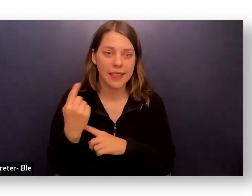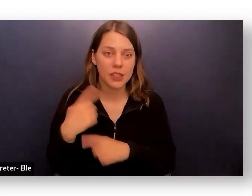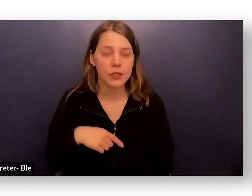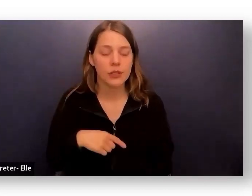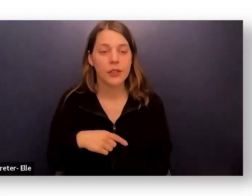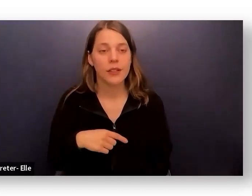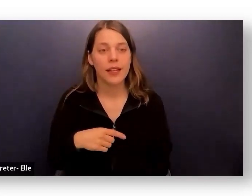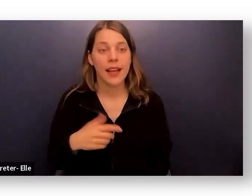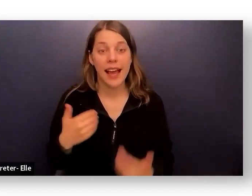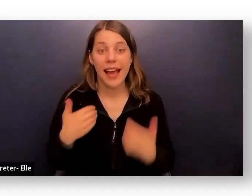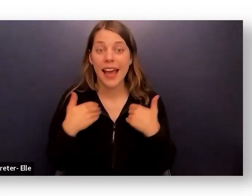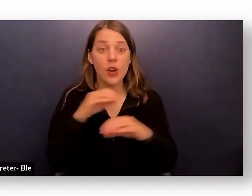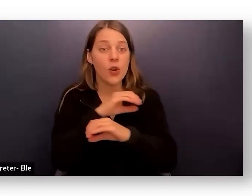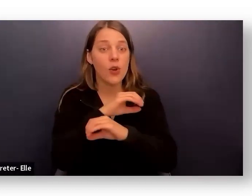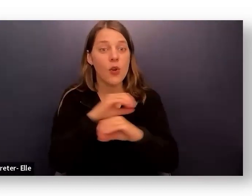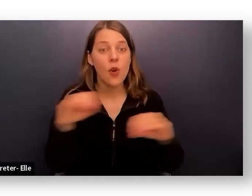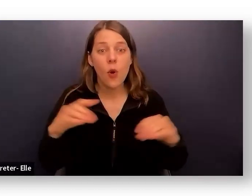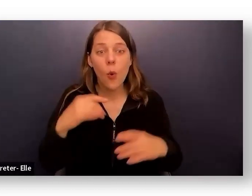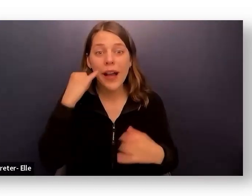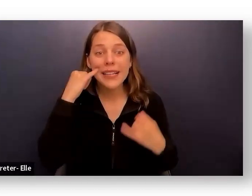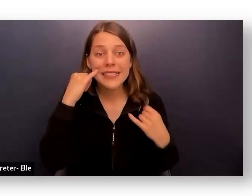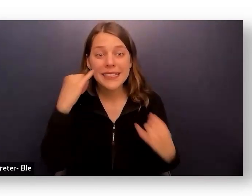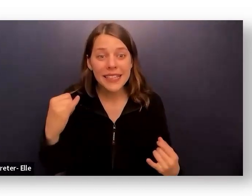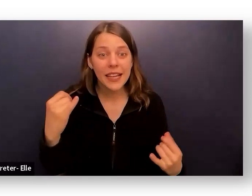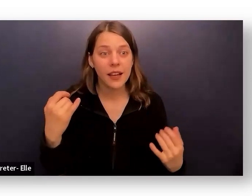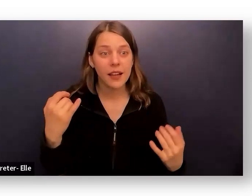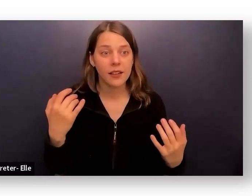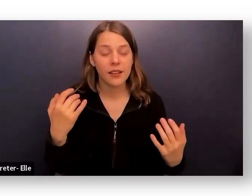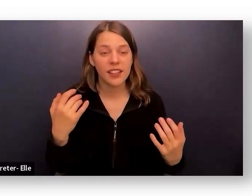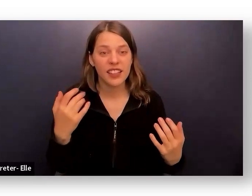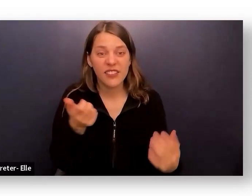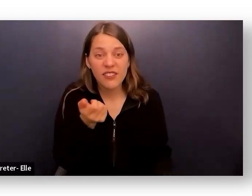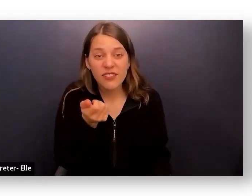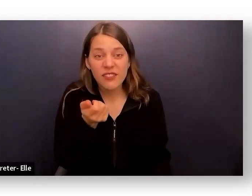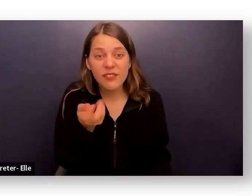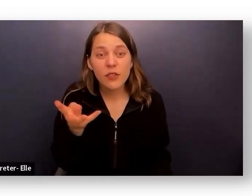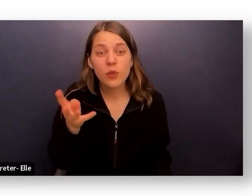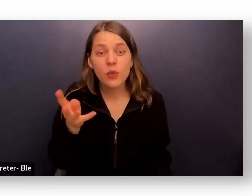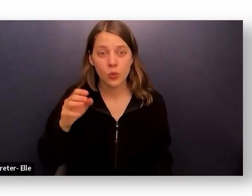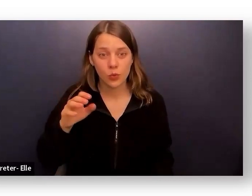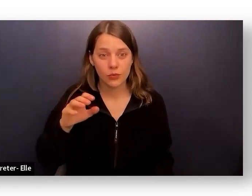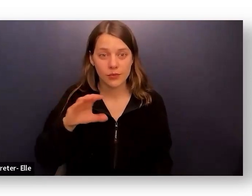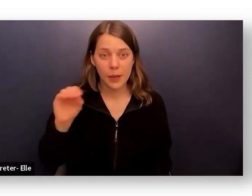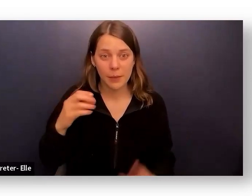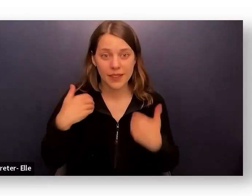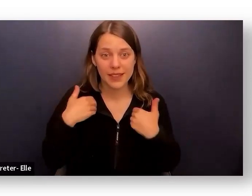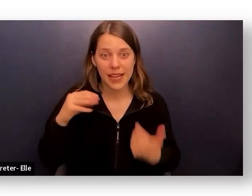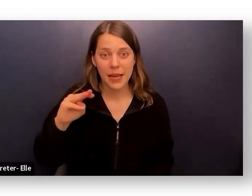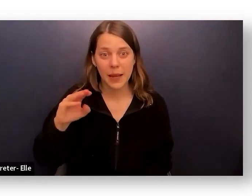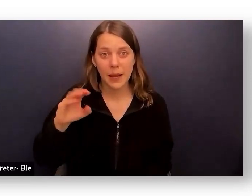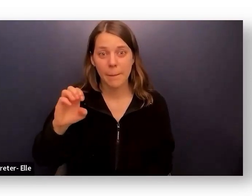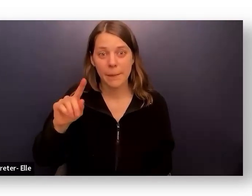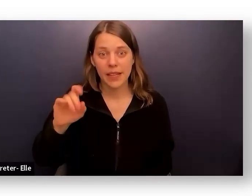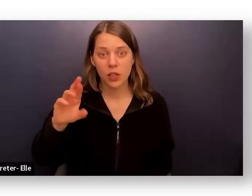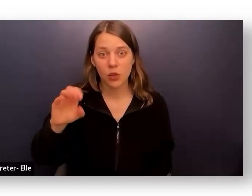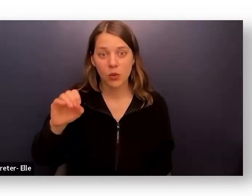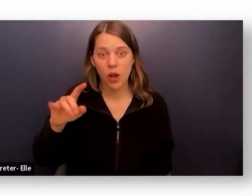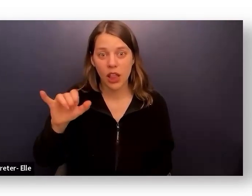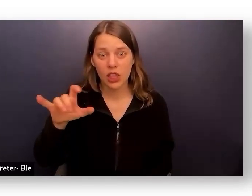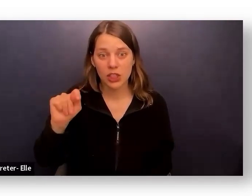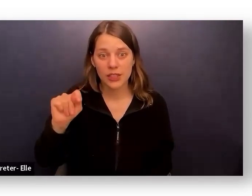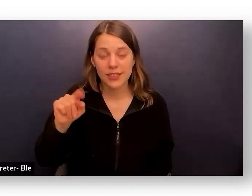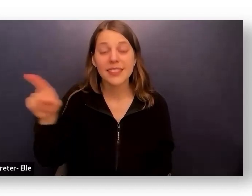yo apenas comencé con ellos el año pasado. Yo no sabía que tenía tantos suministros y que